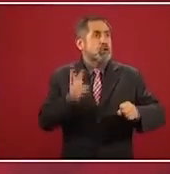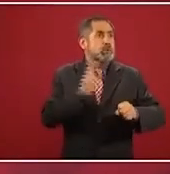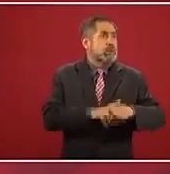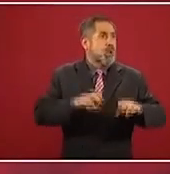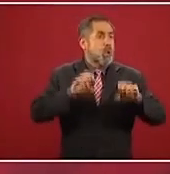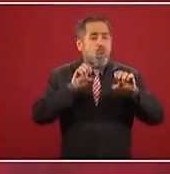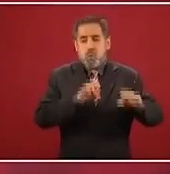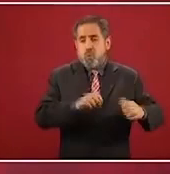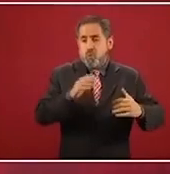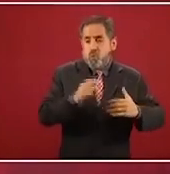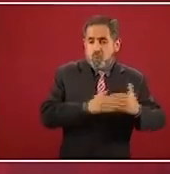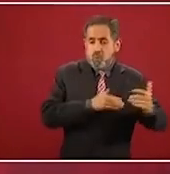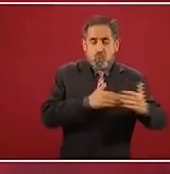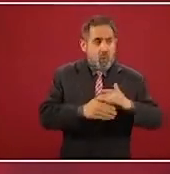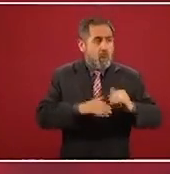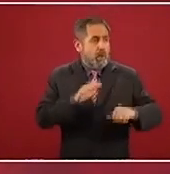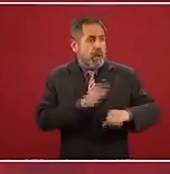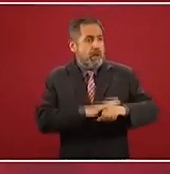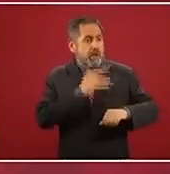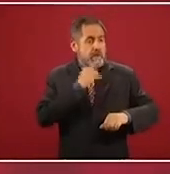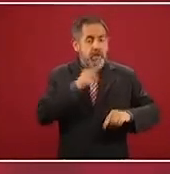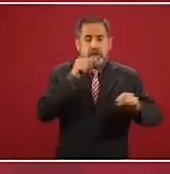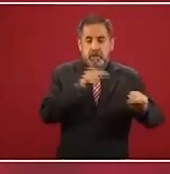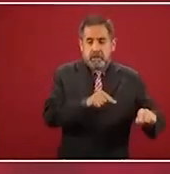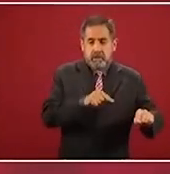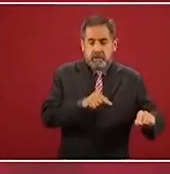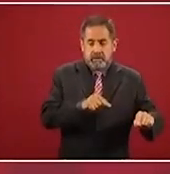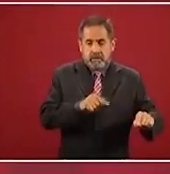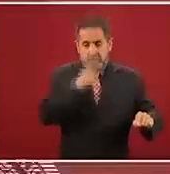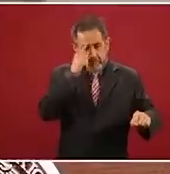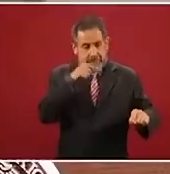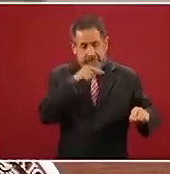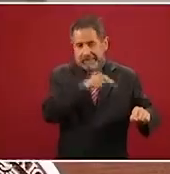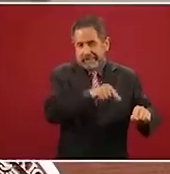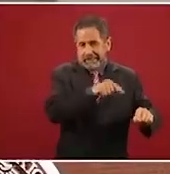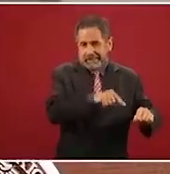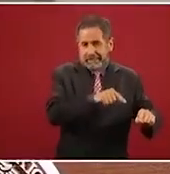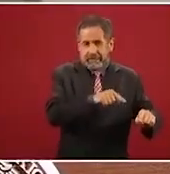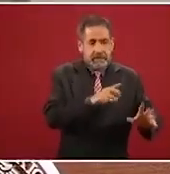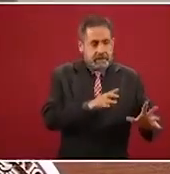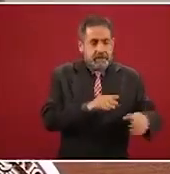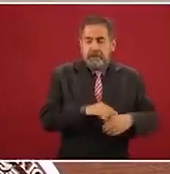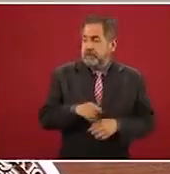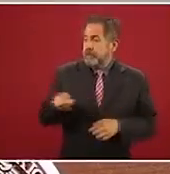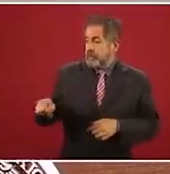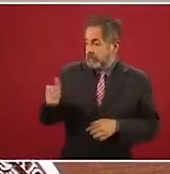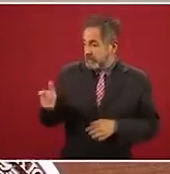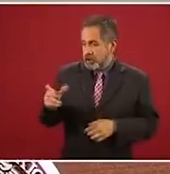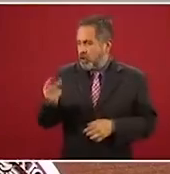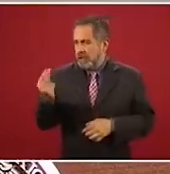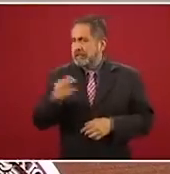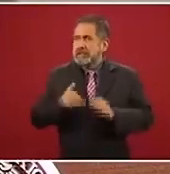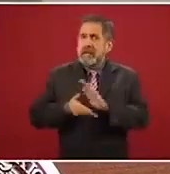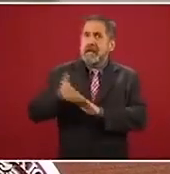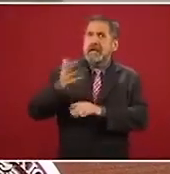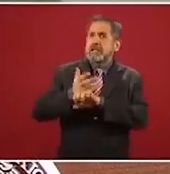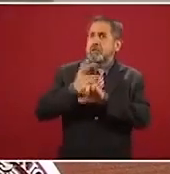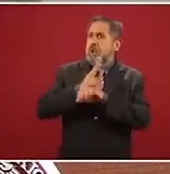moderno para que el que tiene recursos no tenga que irse a Houston a